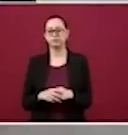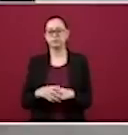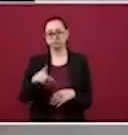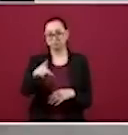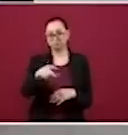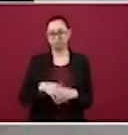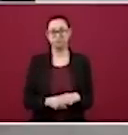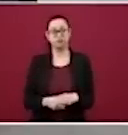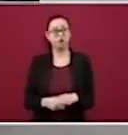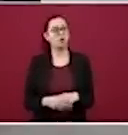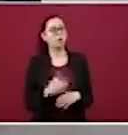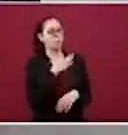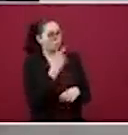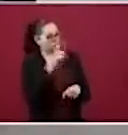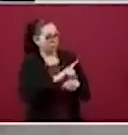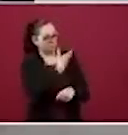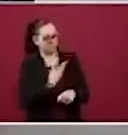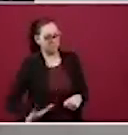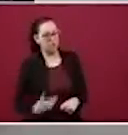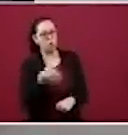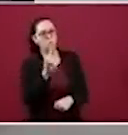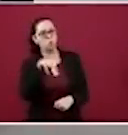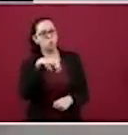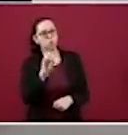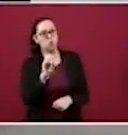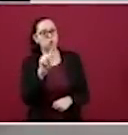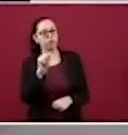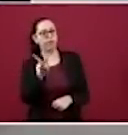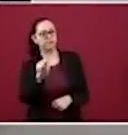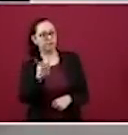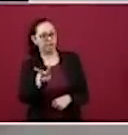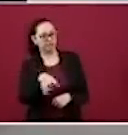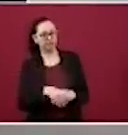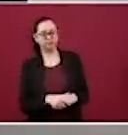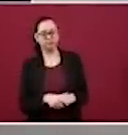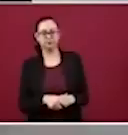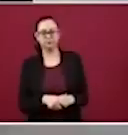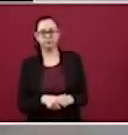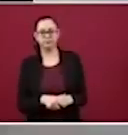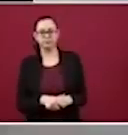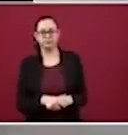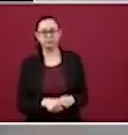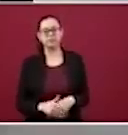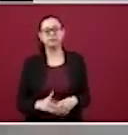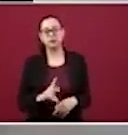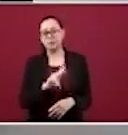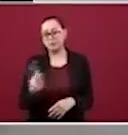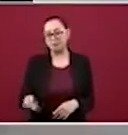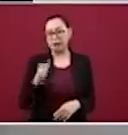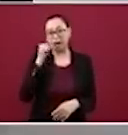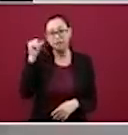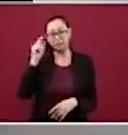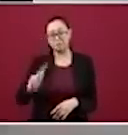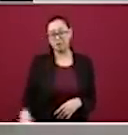Hola, presidente. Buenos días. Agustín Velasco, de Uno TV. Presidente, ayer se quedó en el aire la pregunta, tras el